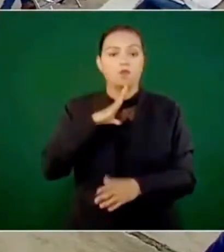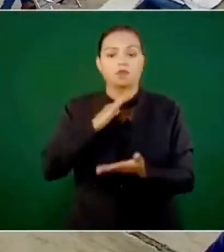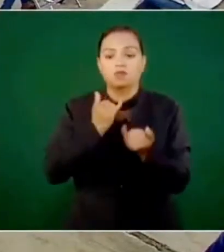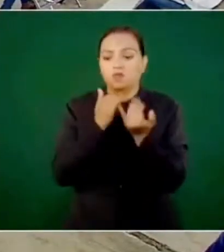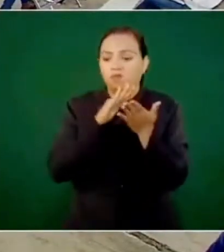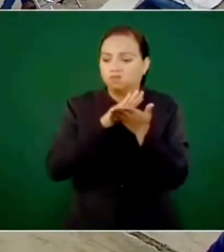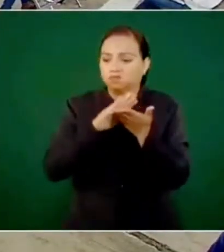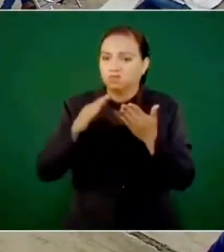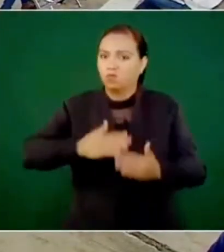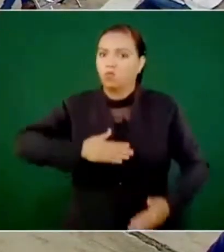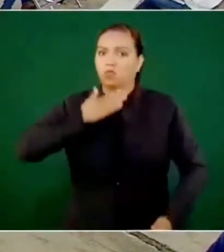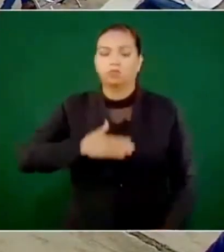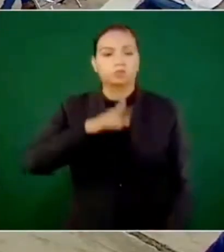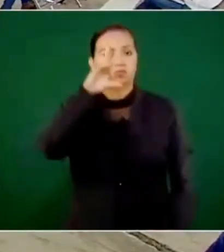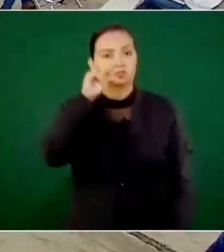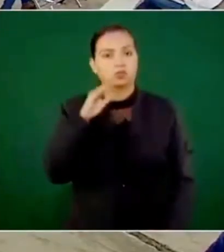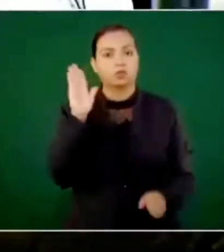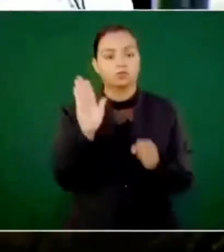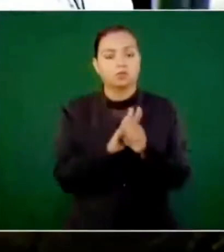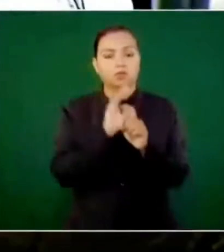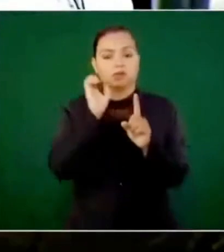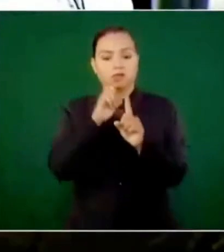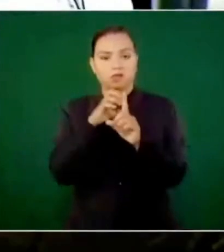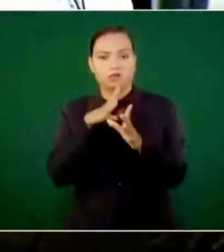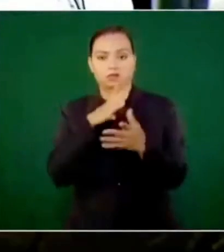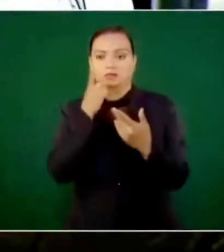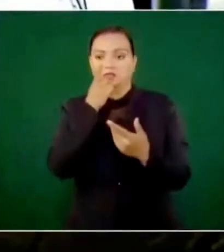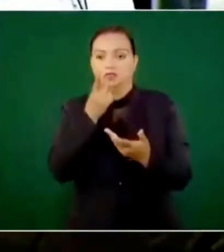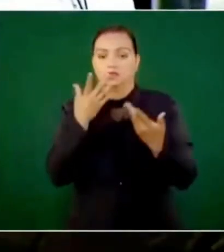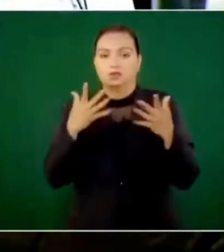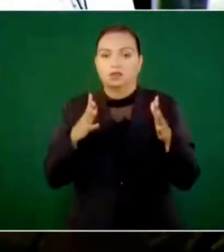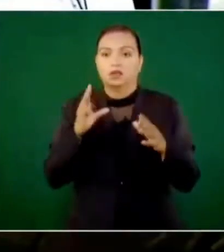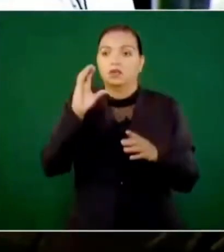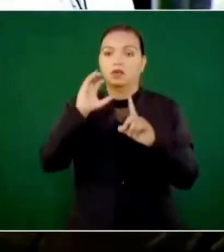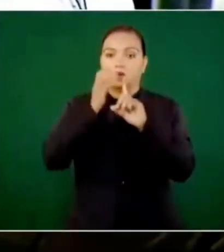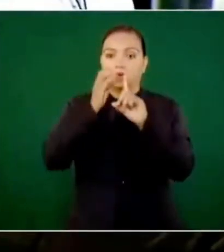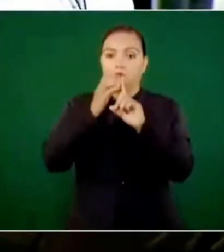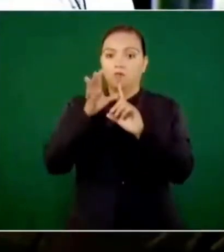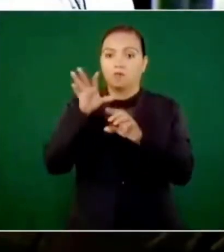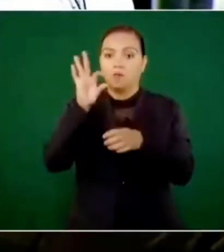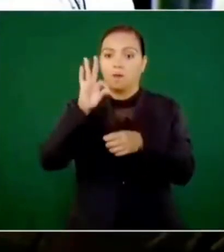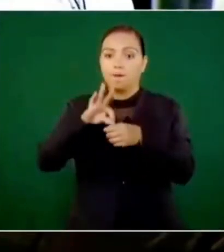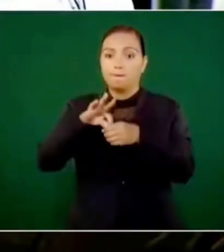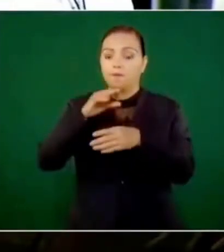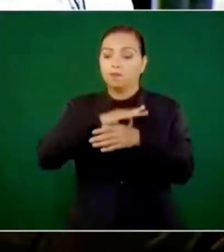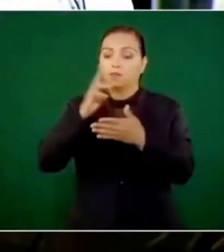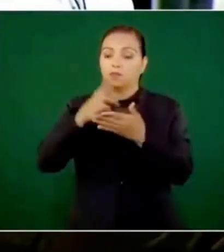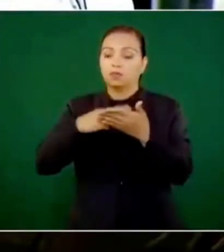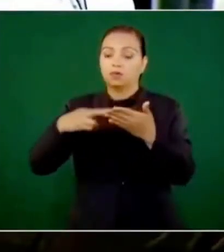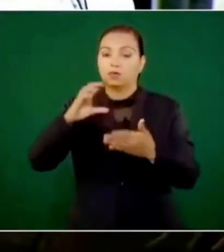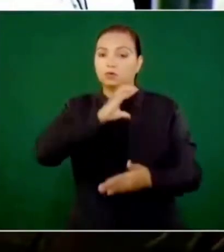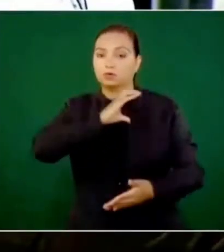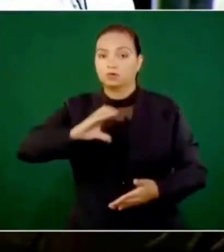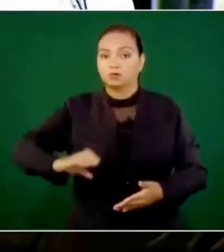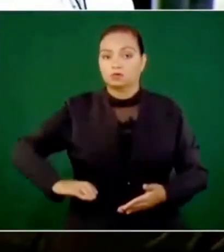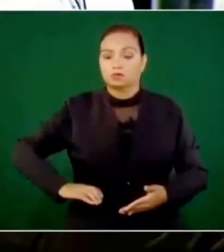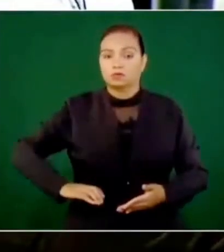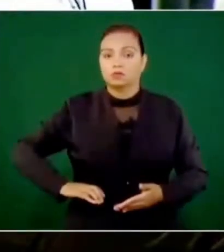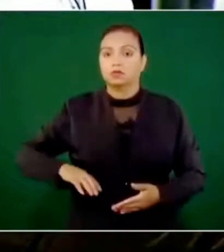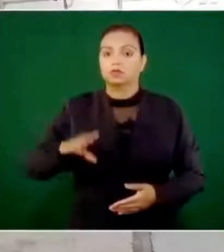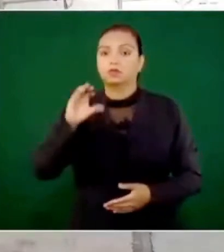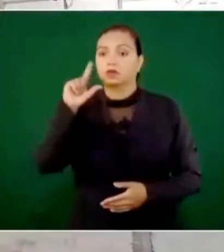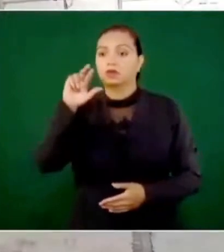y que fueron engañados, habiendo llamado a la Comisión de Elecciones a revisar la candidatura de Carlos.